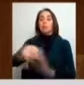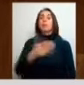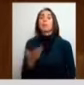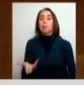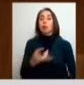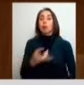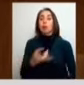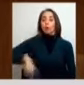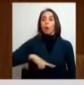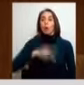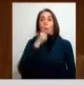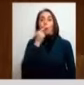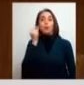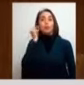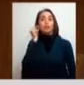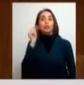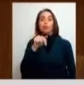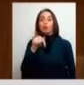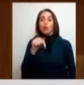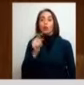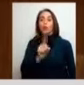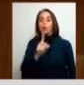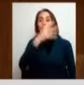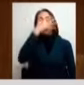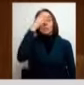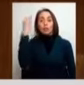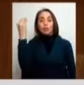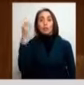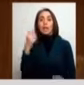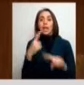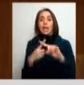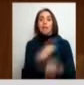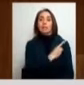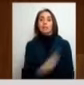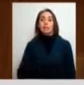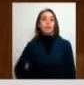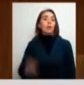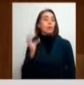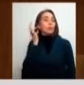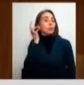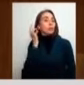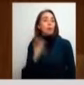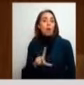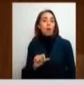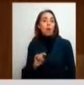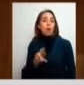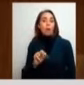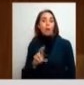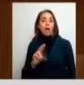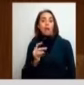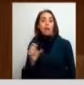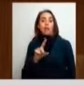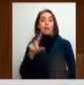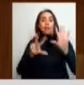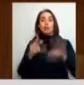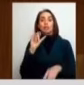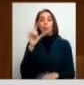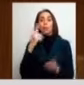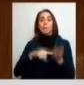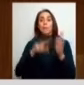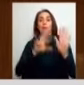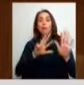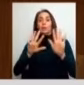nosotras hoy día no se nos olvida la ex diputada laura rodríguez el 18 de julio de 1992 a los